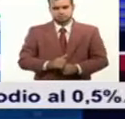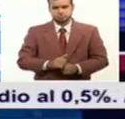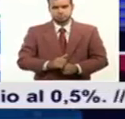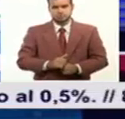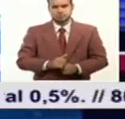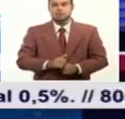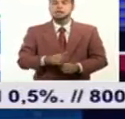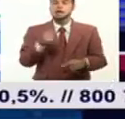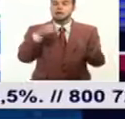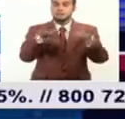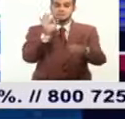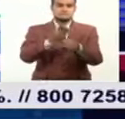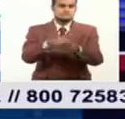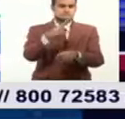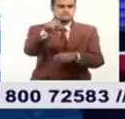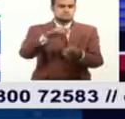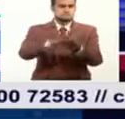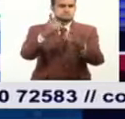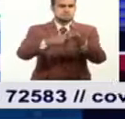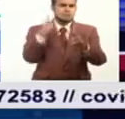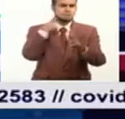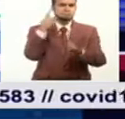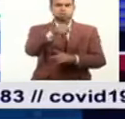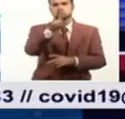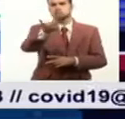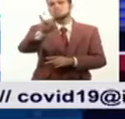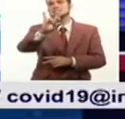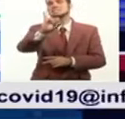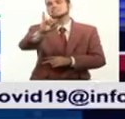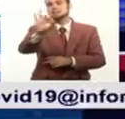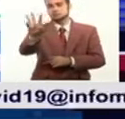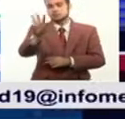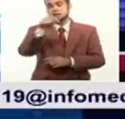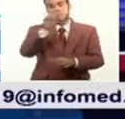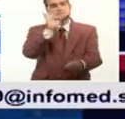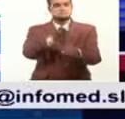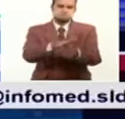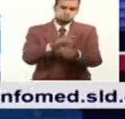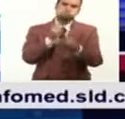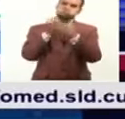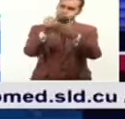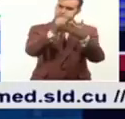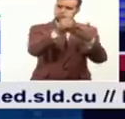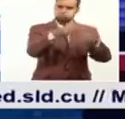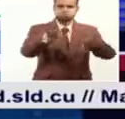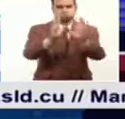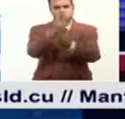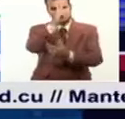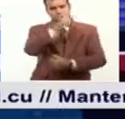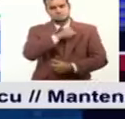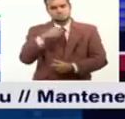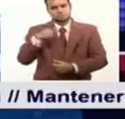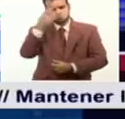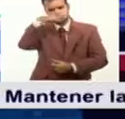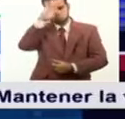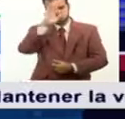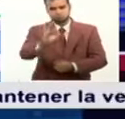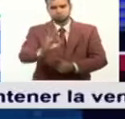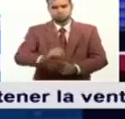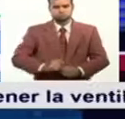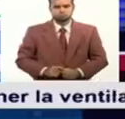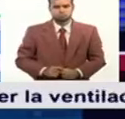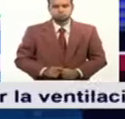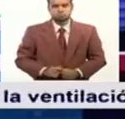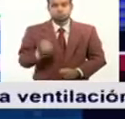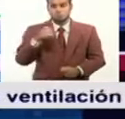1963, iniciando así la historia de la colaboración internacionalista de la medicina cubana. Con motivo de conmemorar